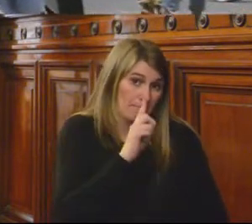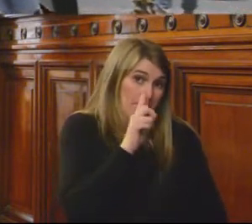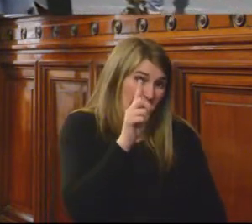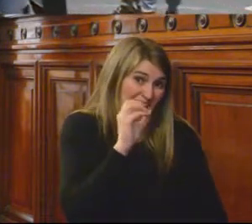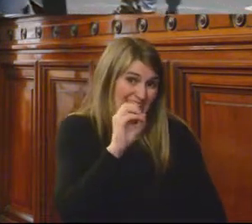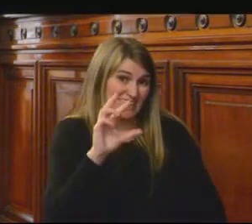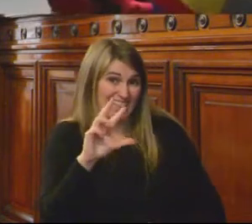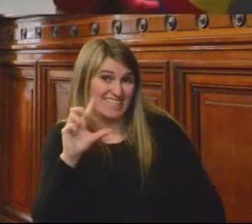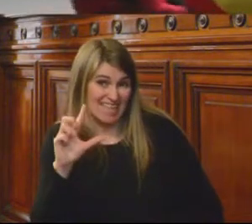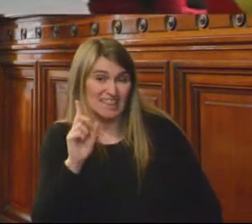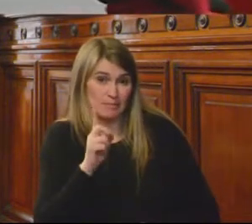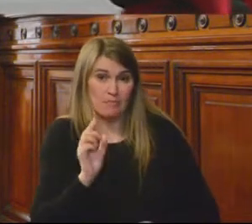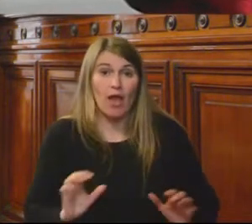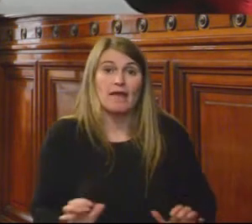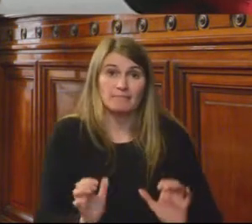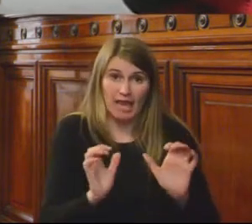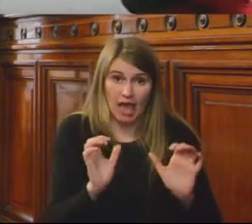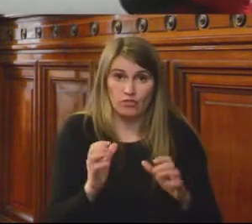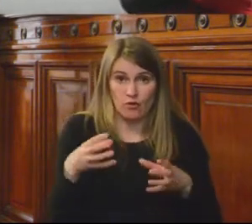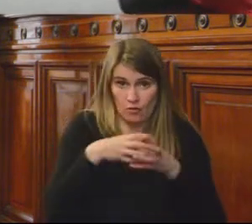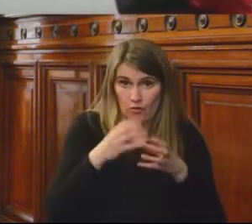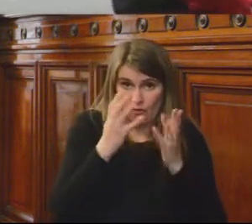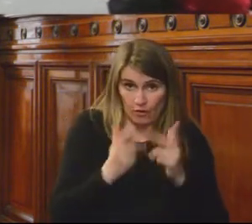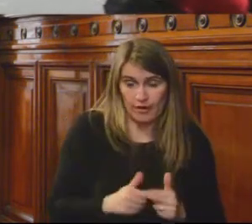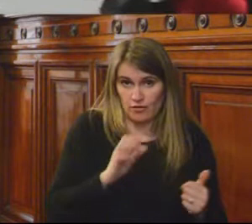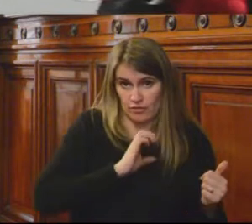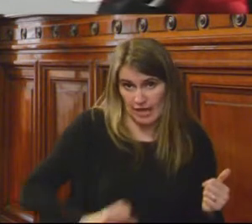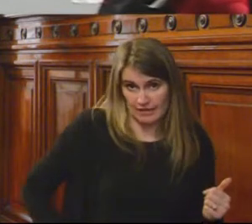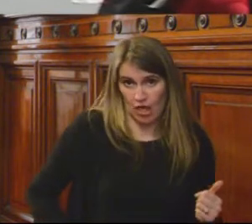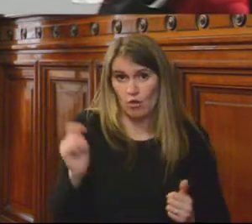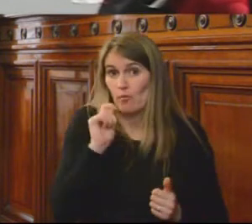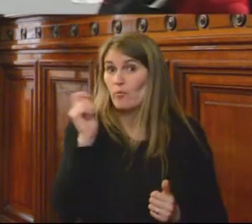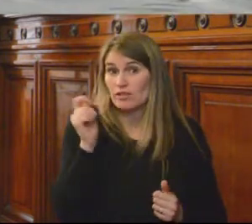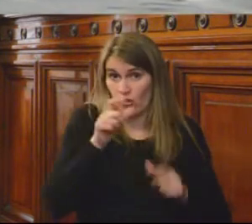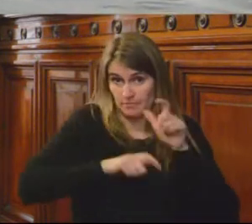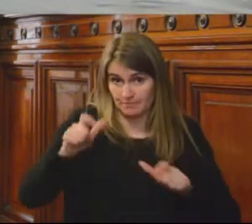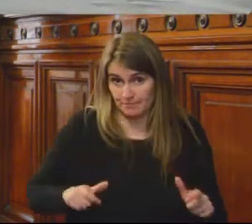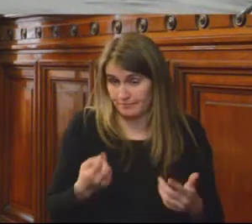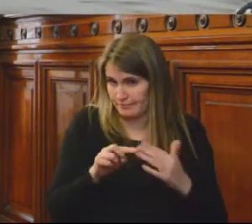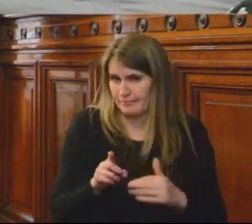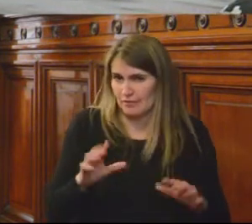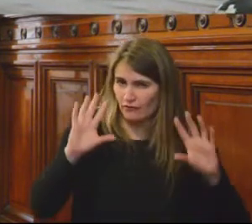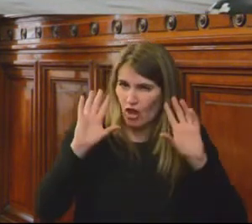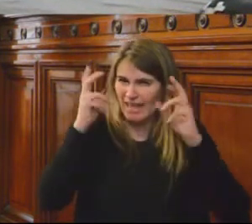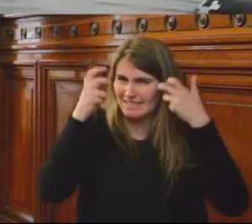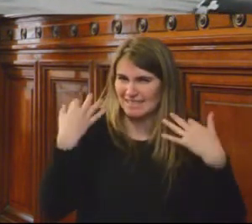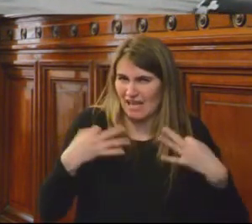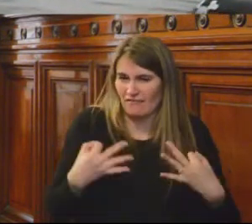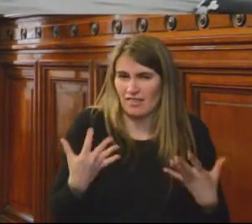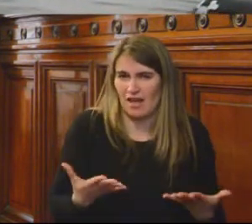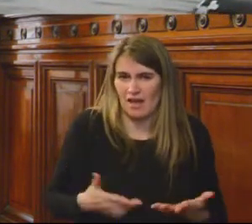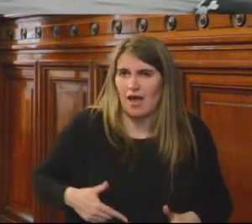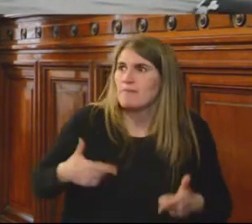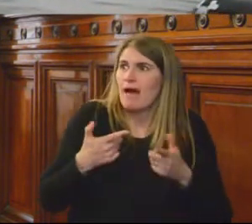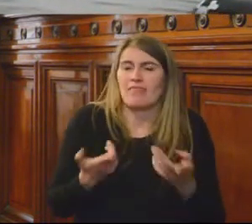fueron funcionarios y funcionarias de los órganos de seguridad del Estado en función de orden público. Esto es muestra de una verdadera violencia insurreccional armada, si no,